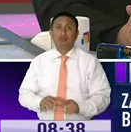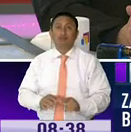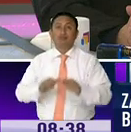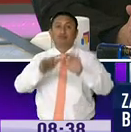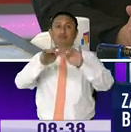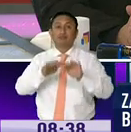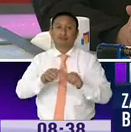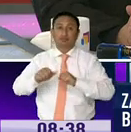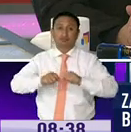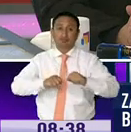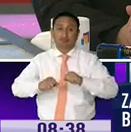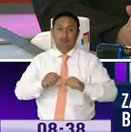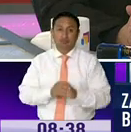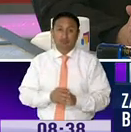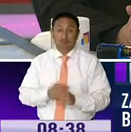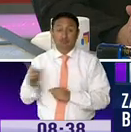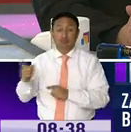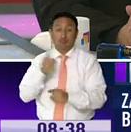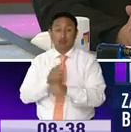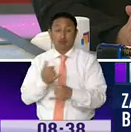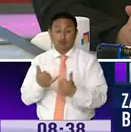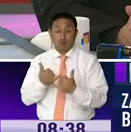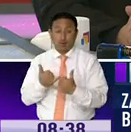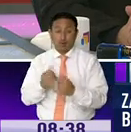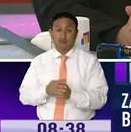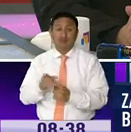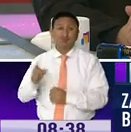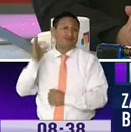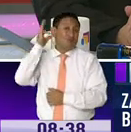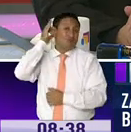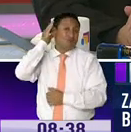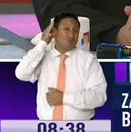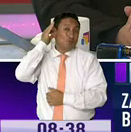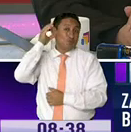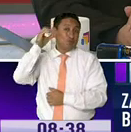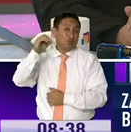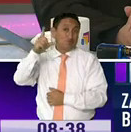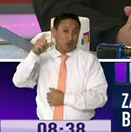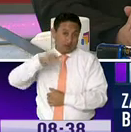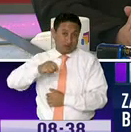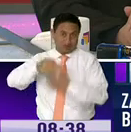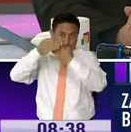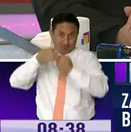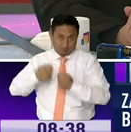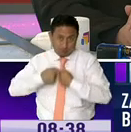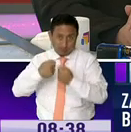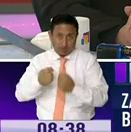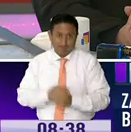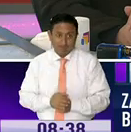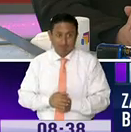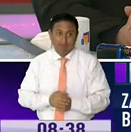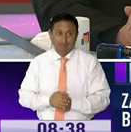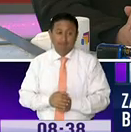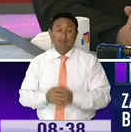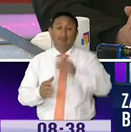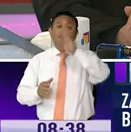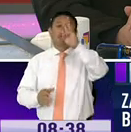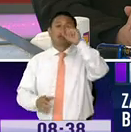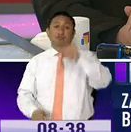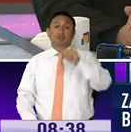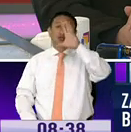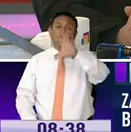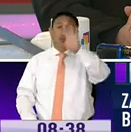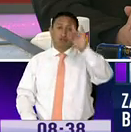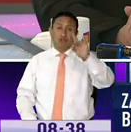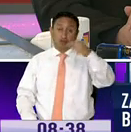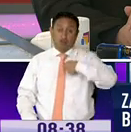de Riesgos, por eso que los datos que hasta ahora nosotros los tenemos son los oficiales. No significa que 6.057 atenciones